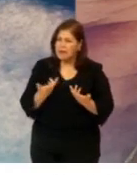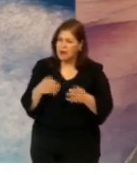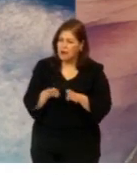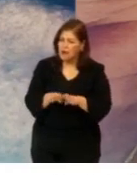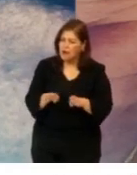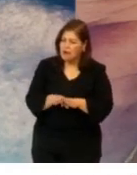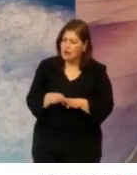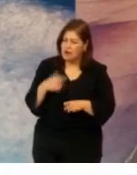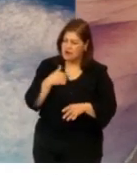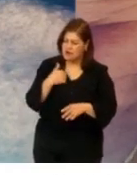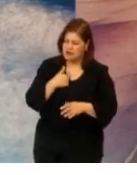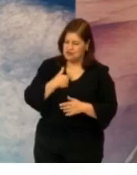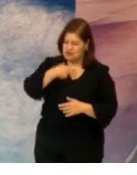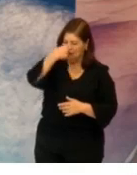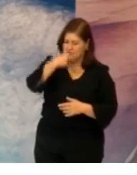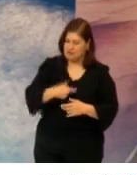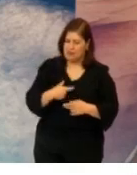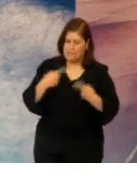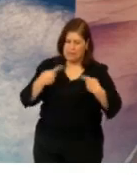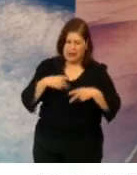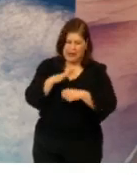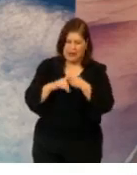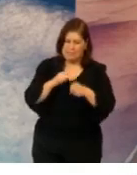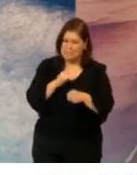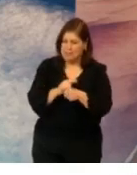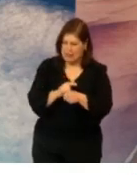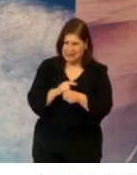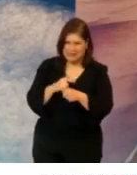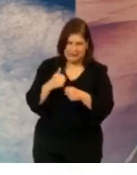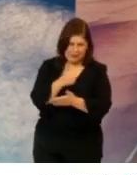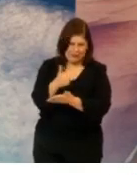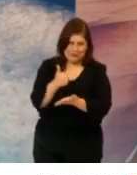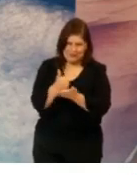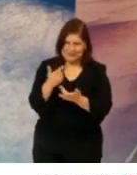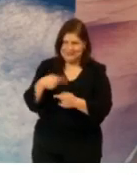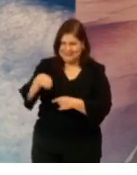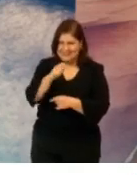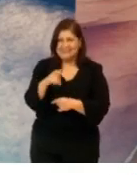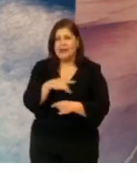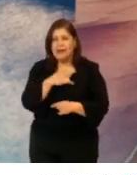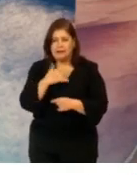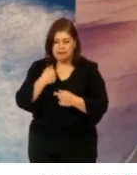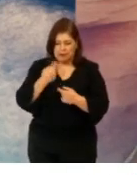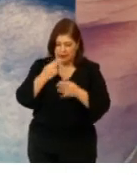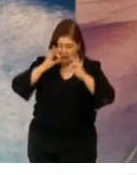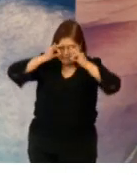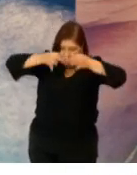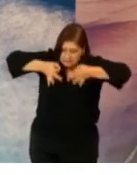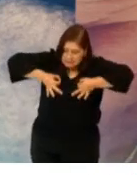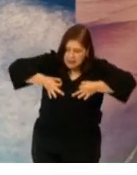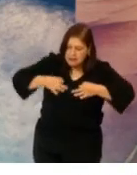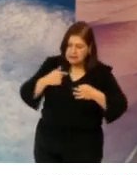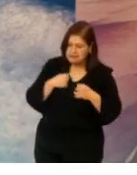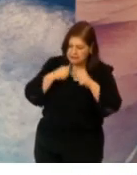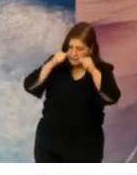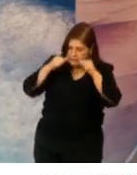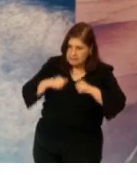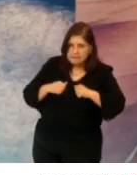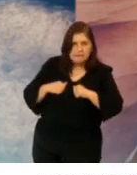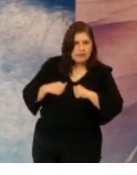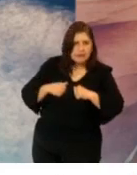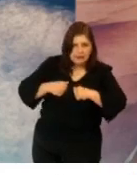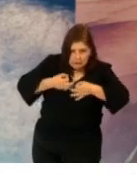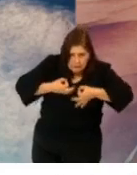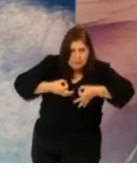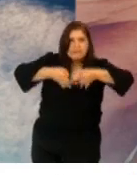animal demográfico si uno, no nos prestamos atención y que reconocemos la existencia de la otra y del